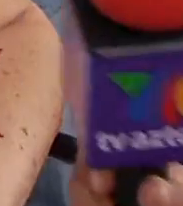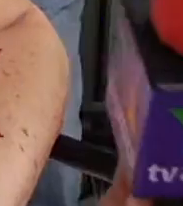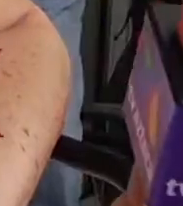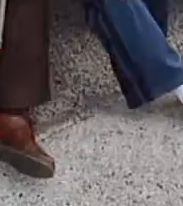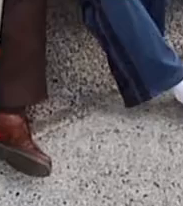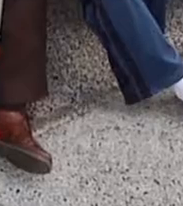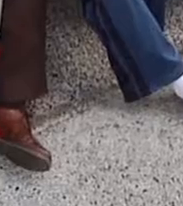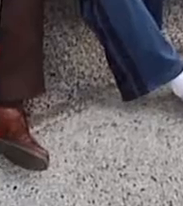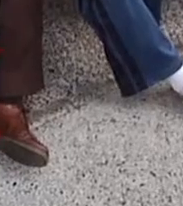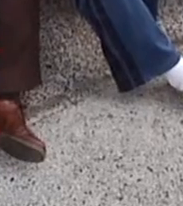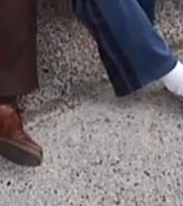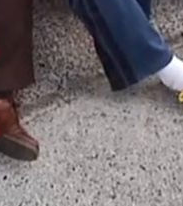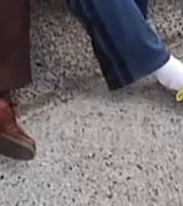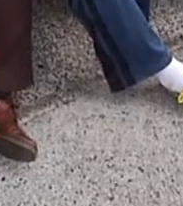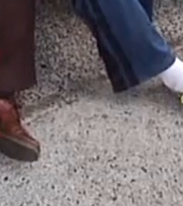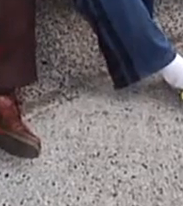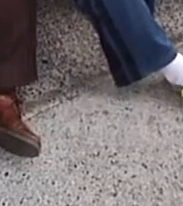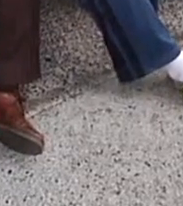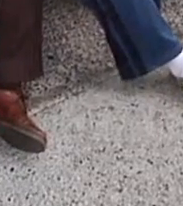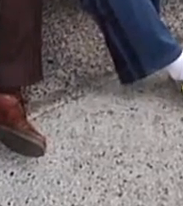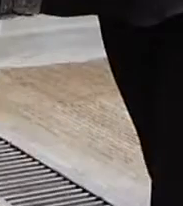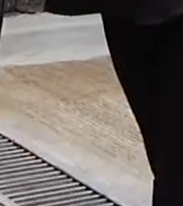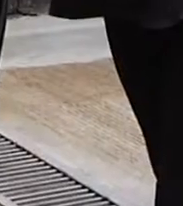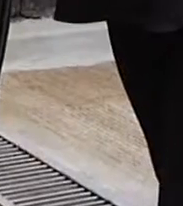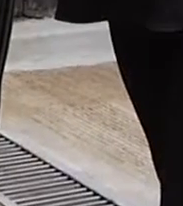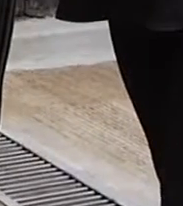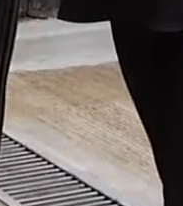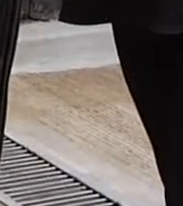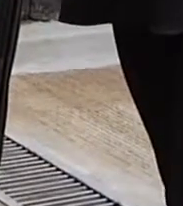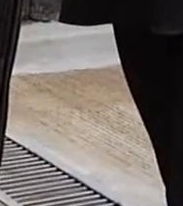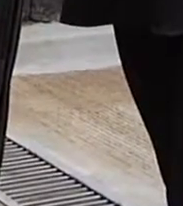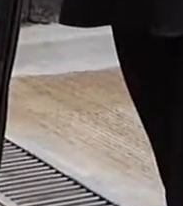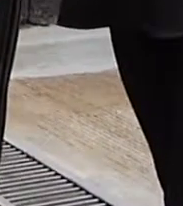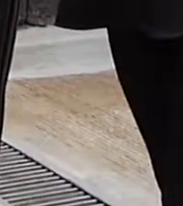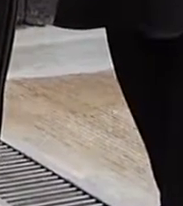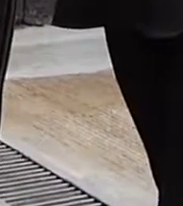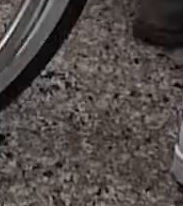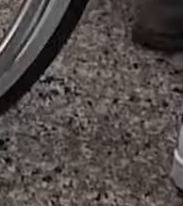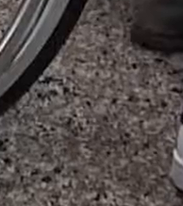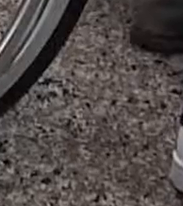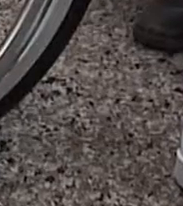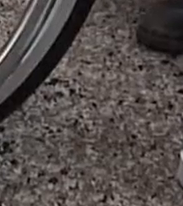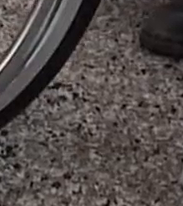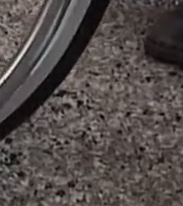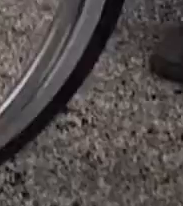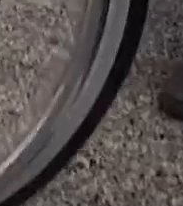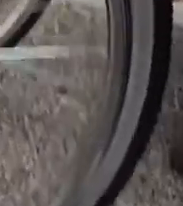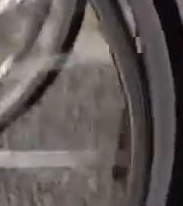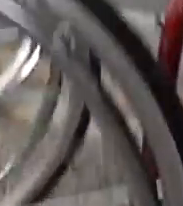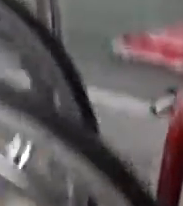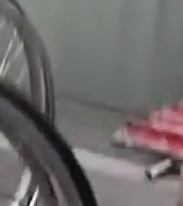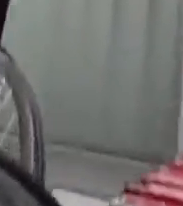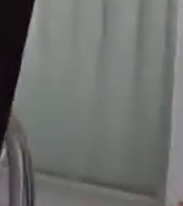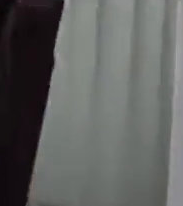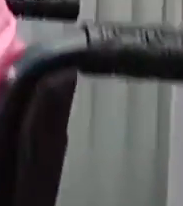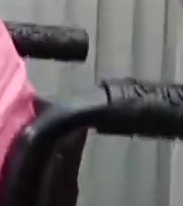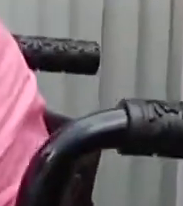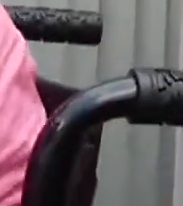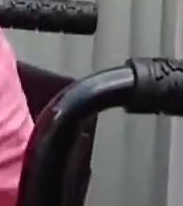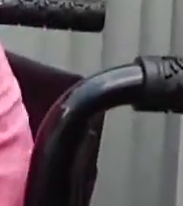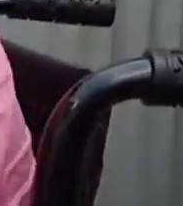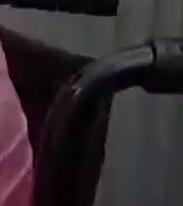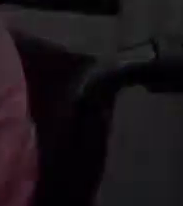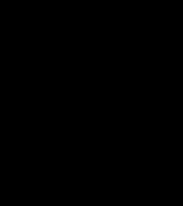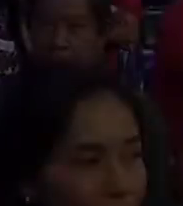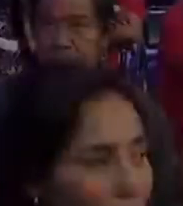circulación. Y a todos, la situación económica les impedía comprar una prótesis. Afortunadamente, el apoyo llegó. Bueno, estamos cumpliendo con una